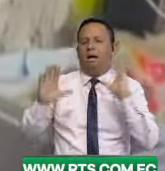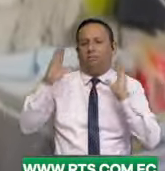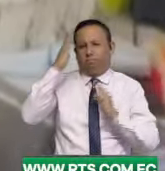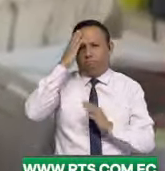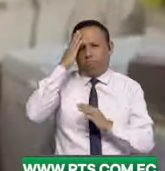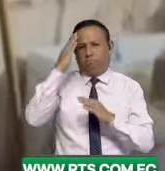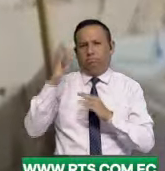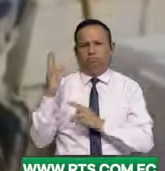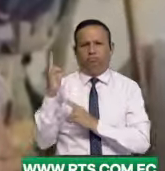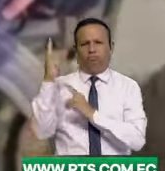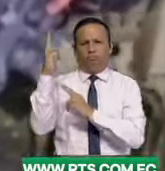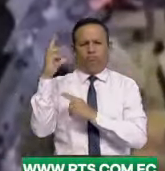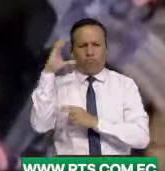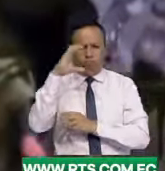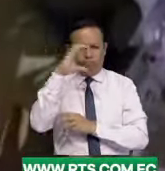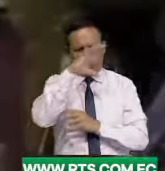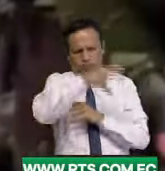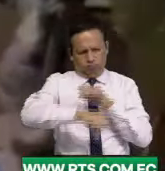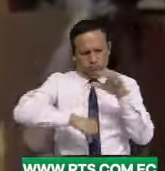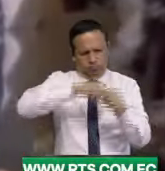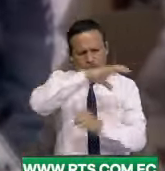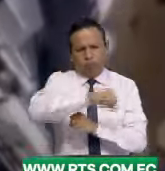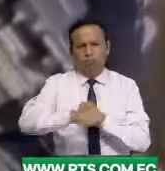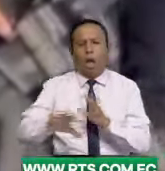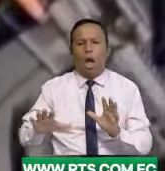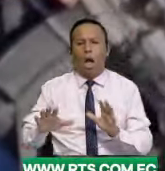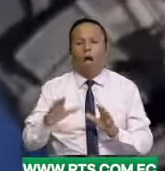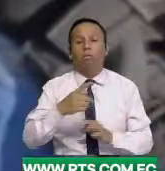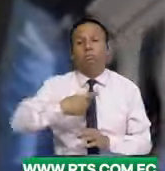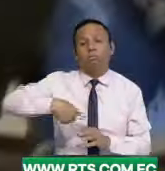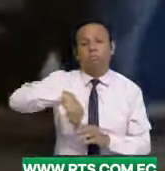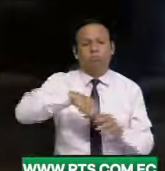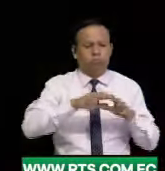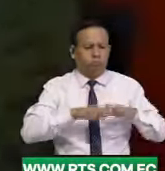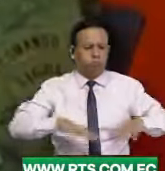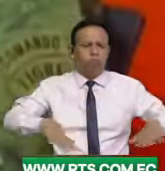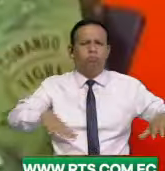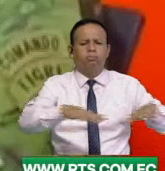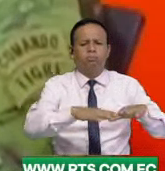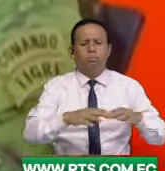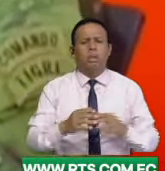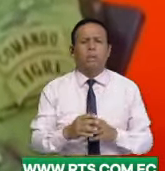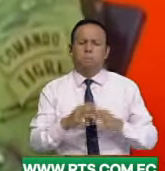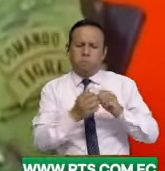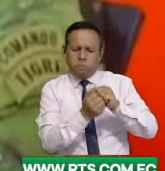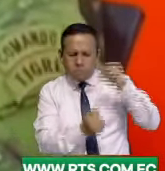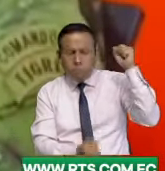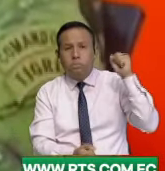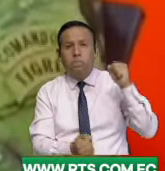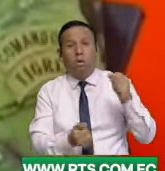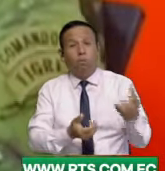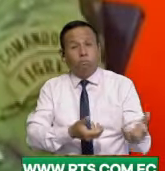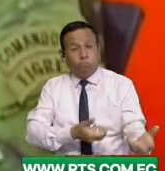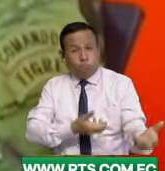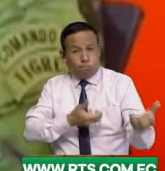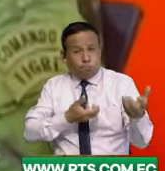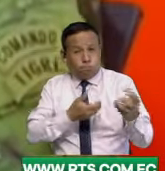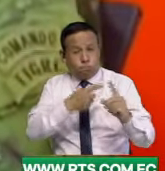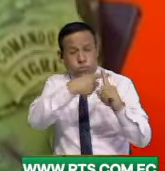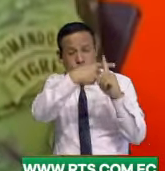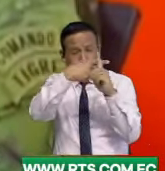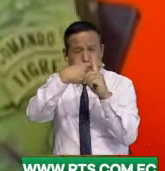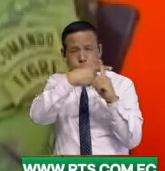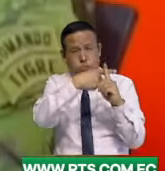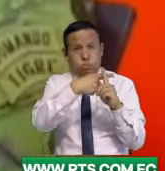los uniformados de la Fuerza de Tarea Conjunta requisaron el arsenal. Se encontraron fusiles de largo alcance de utilización de